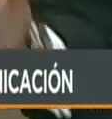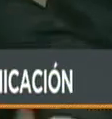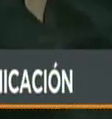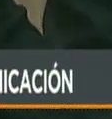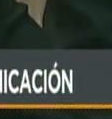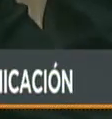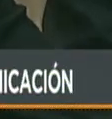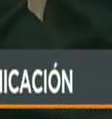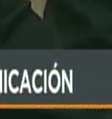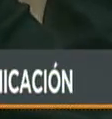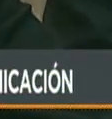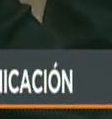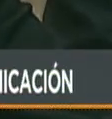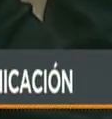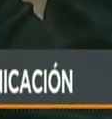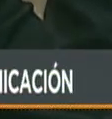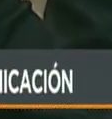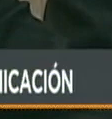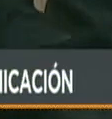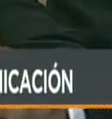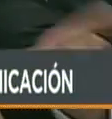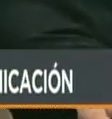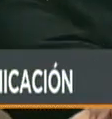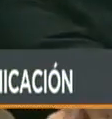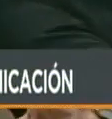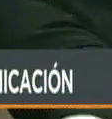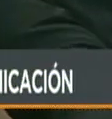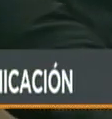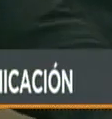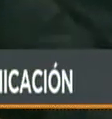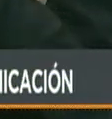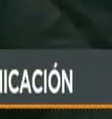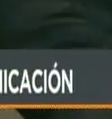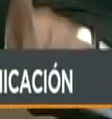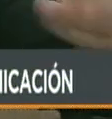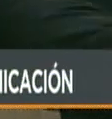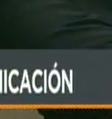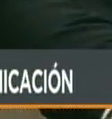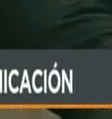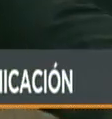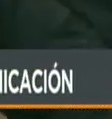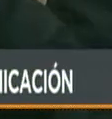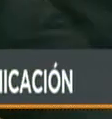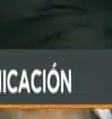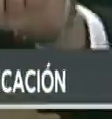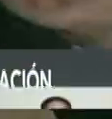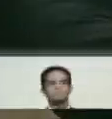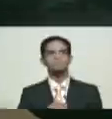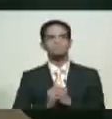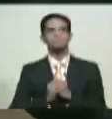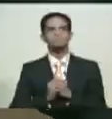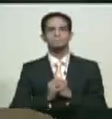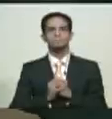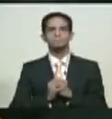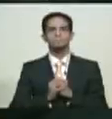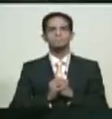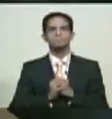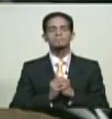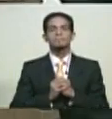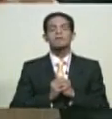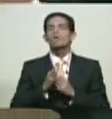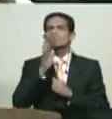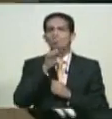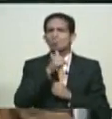estos tiempos no es culpa suya usted ha hecho su trabajo no hay más muertes en venezuela no hay más terror en venezuela no hay más miseria en